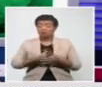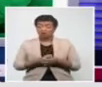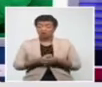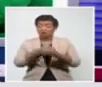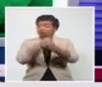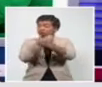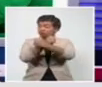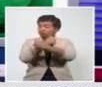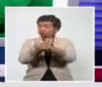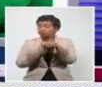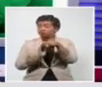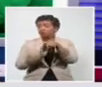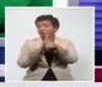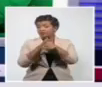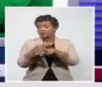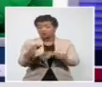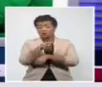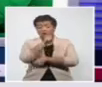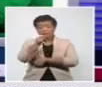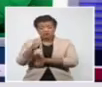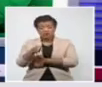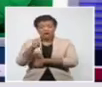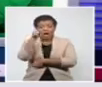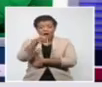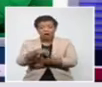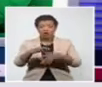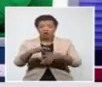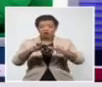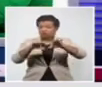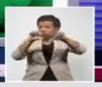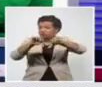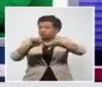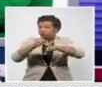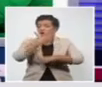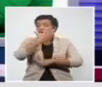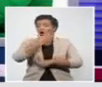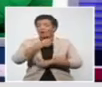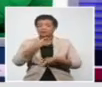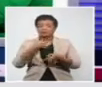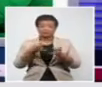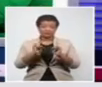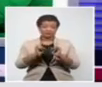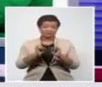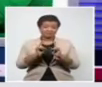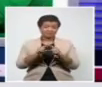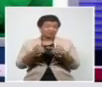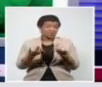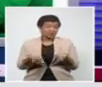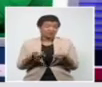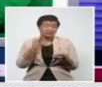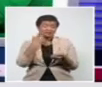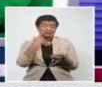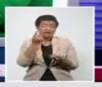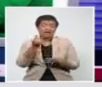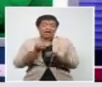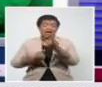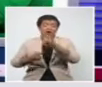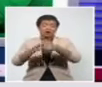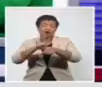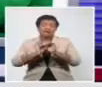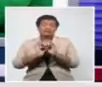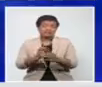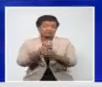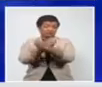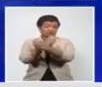que incluso en personas jóvenes, fallecidos, porque también van acompañados de algunos factores de riesgo. Un